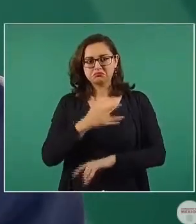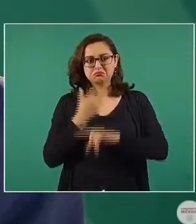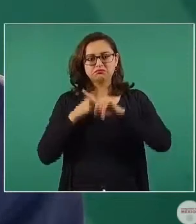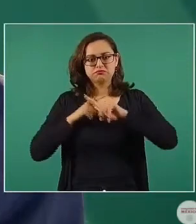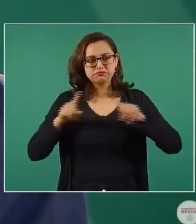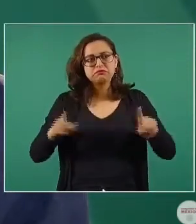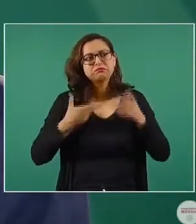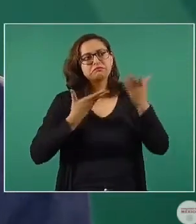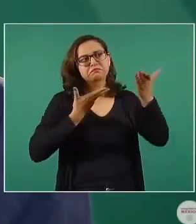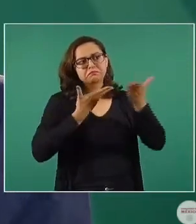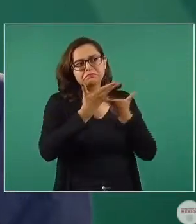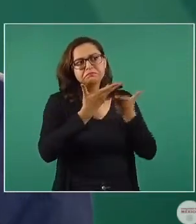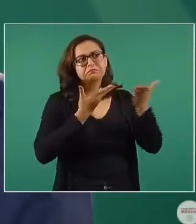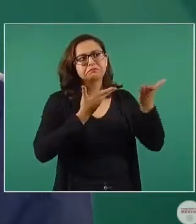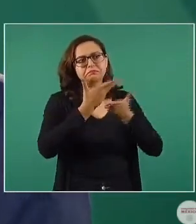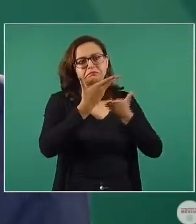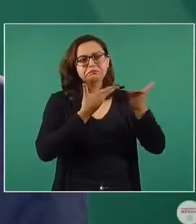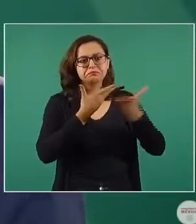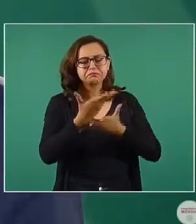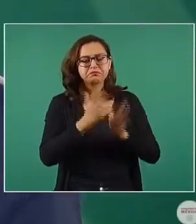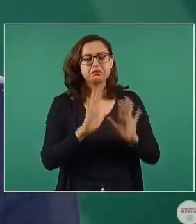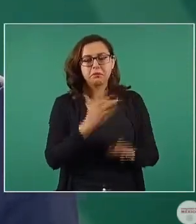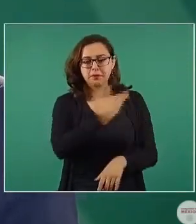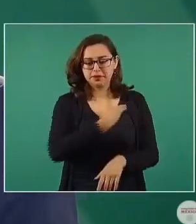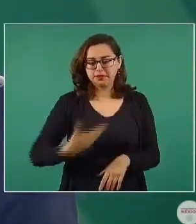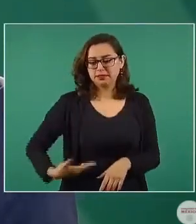He hablado con el presidente Biden sobre este tema,